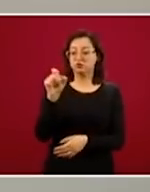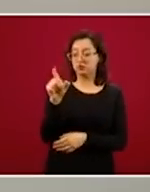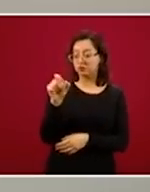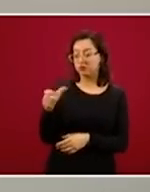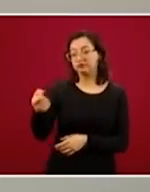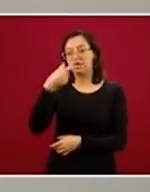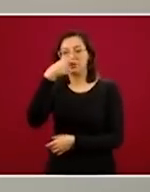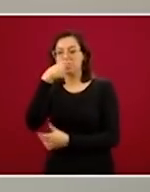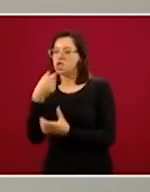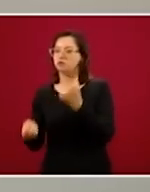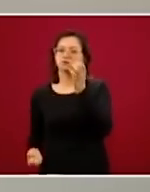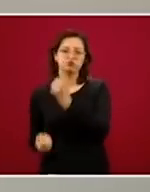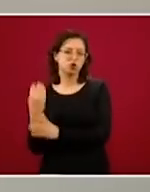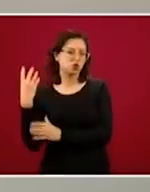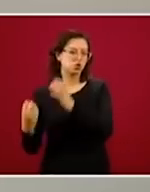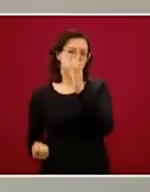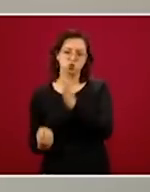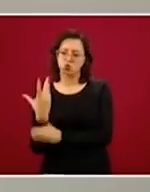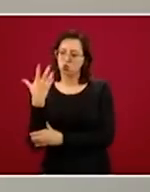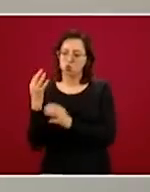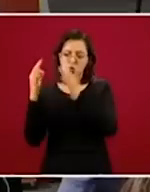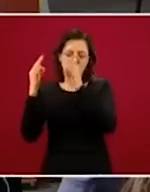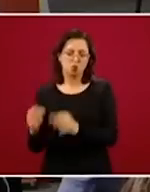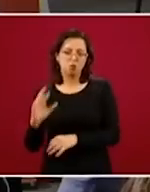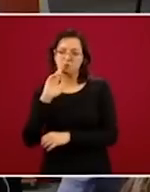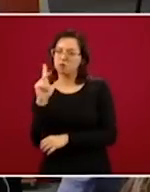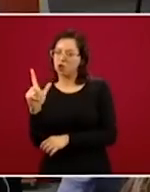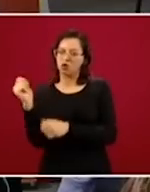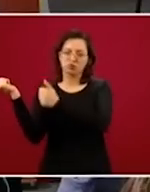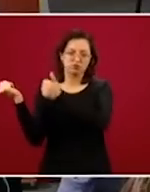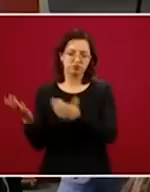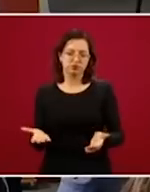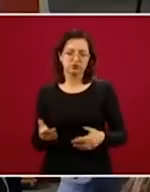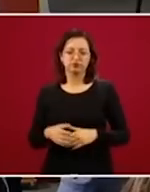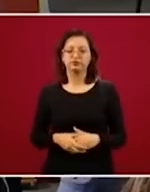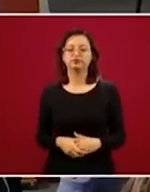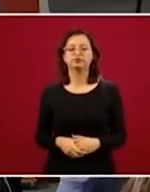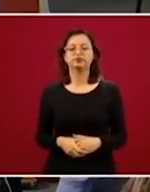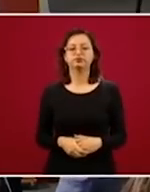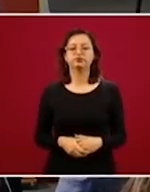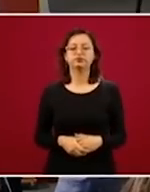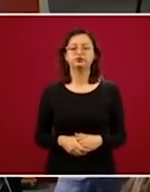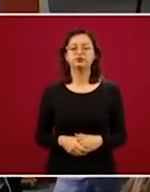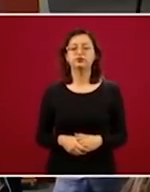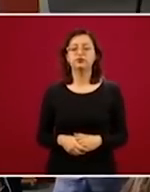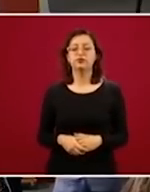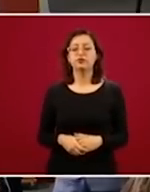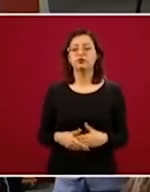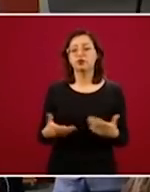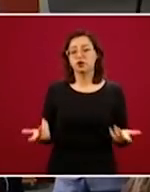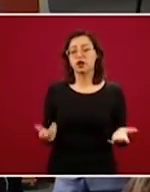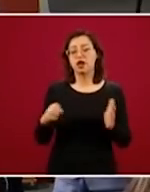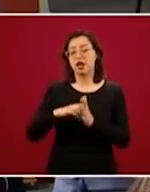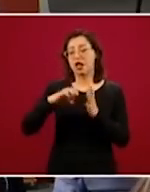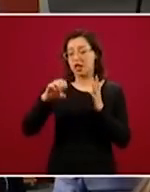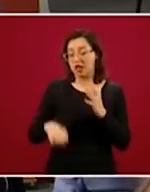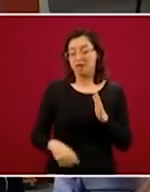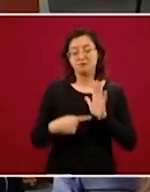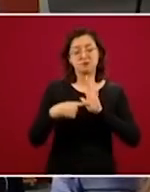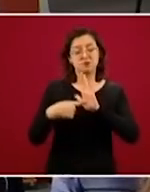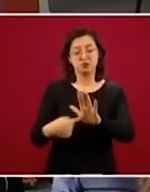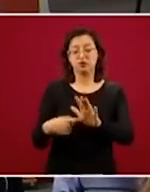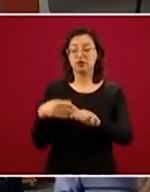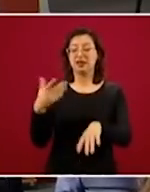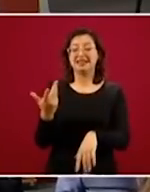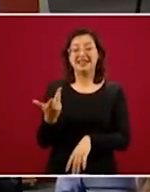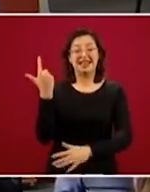tratamiento que usan los mejores medicamentos un ejemplo concreto y muy importante por ser la primera causa de muerte en méxico